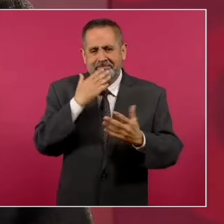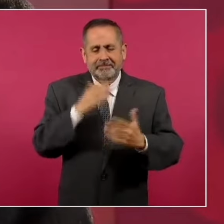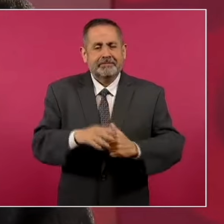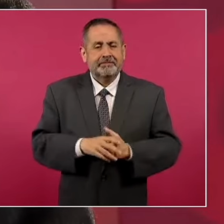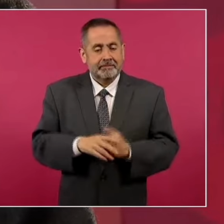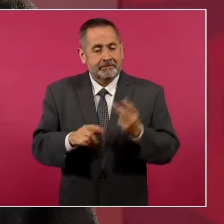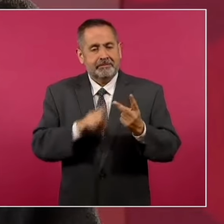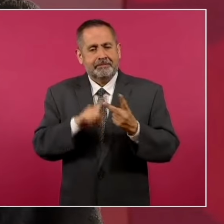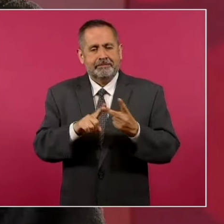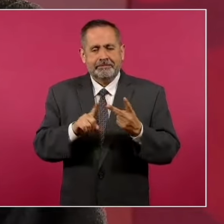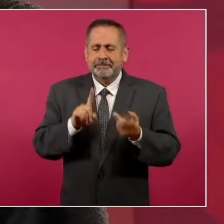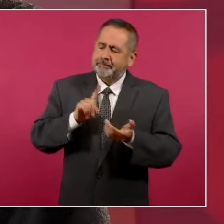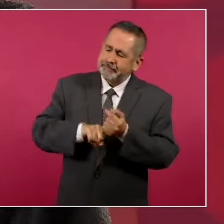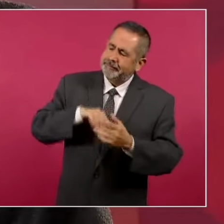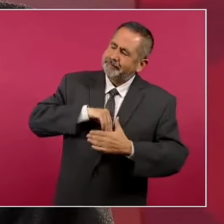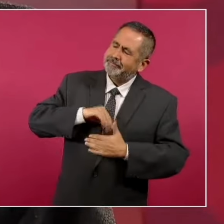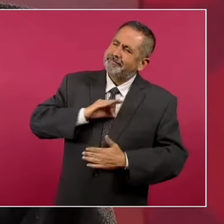Y la felicidad,